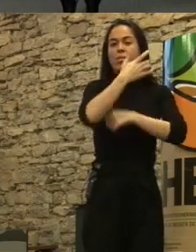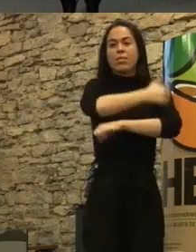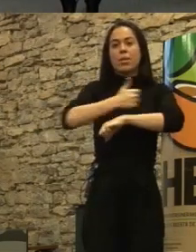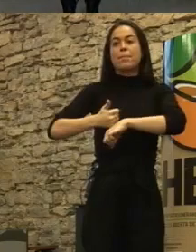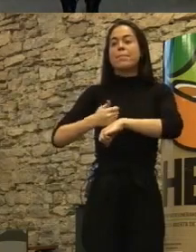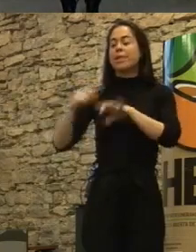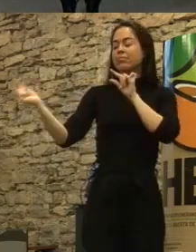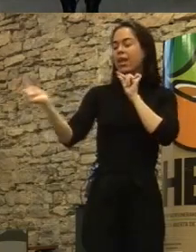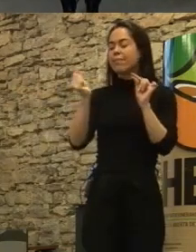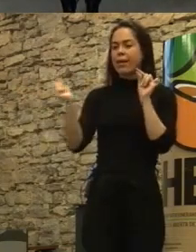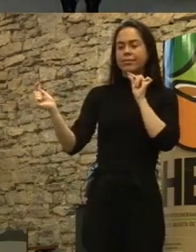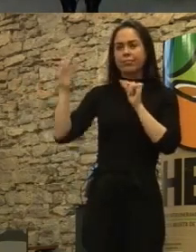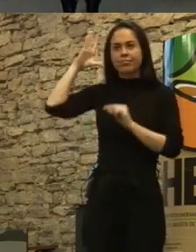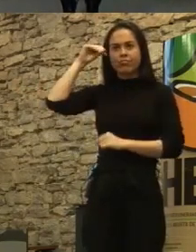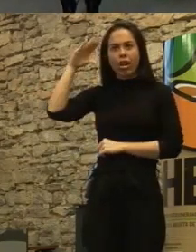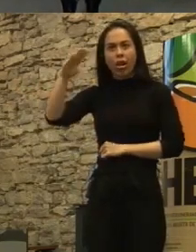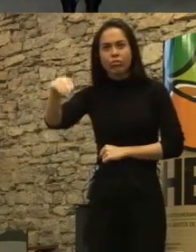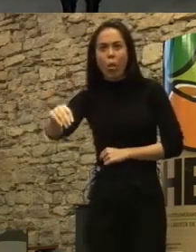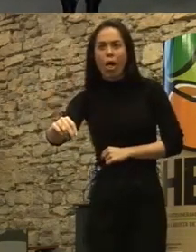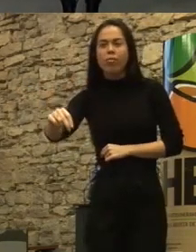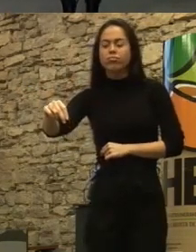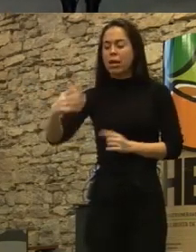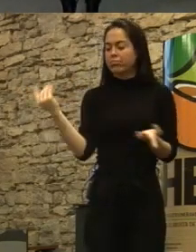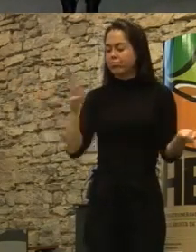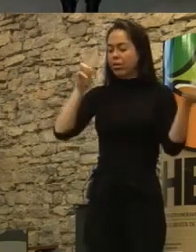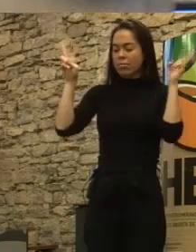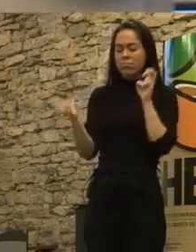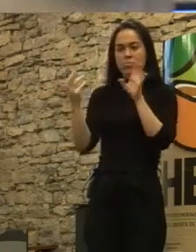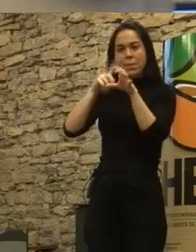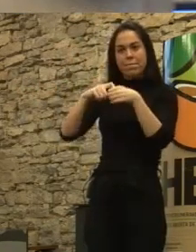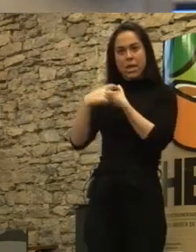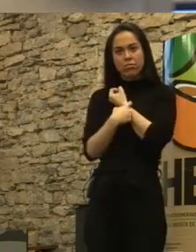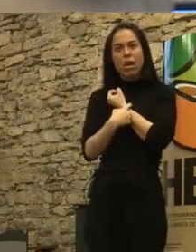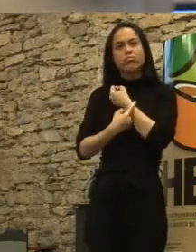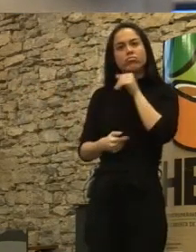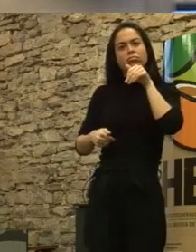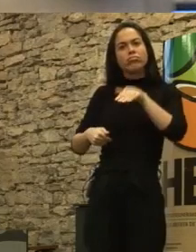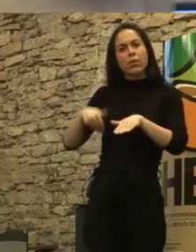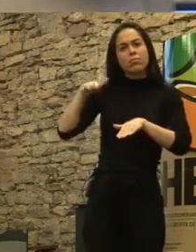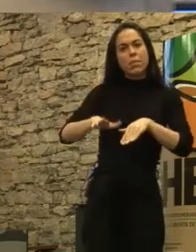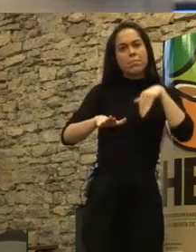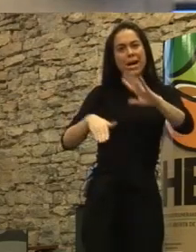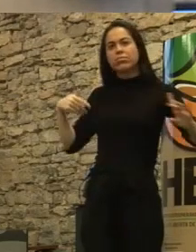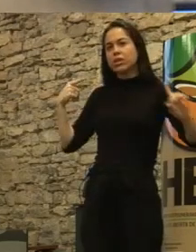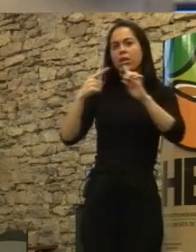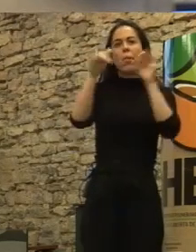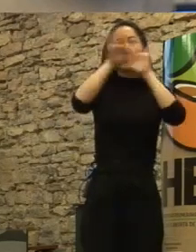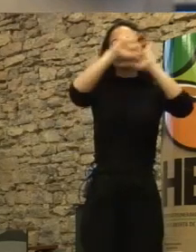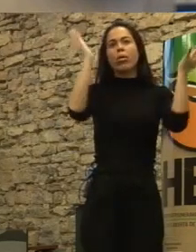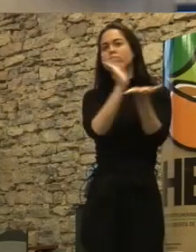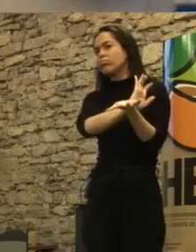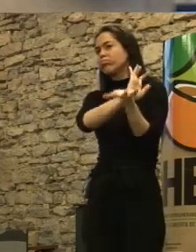debate más intelectual en torno a la participación al paso ya dado a los caminos emprendidos para cambiar el mundo.